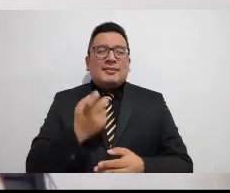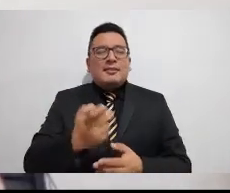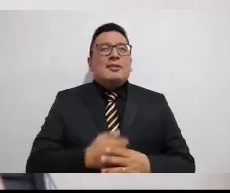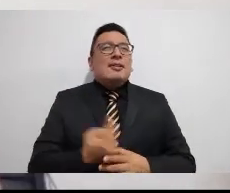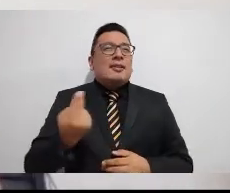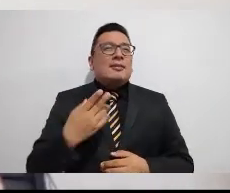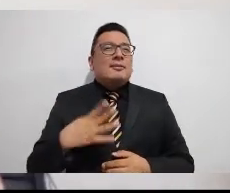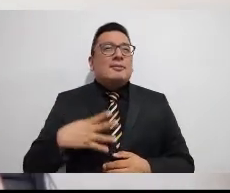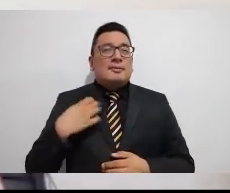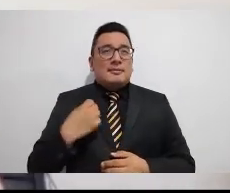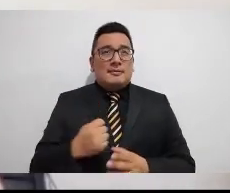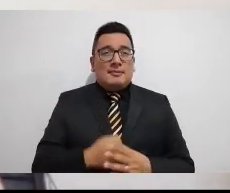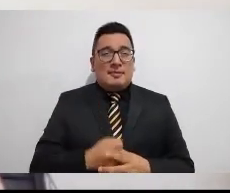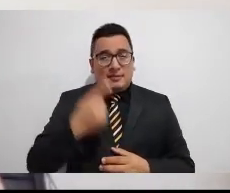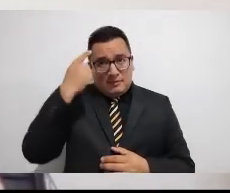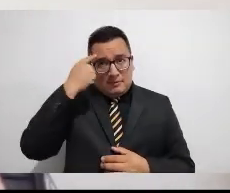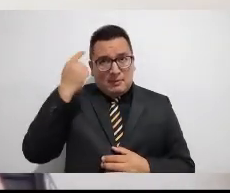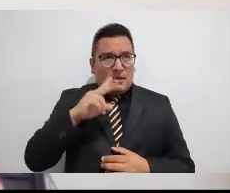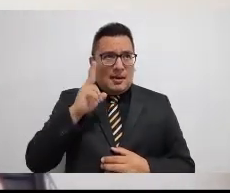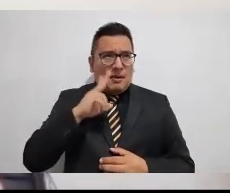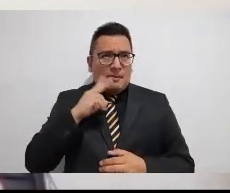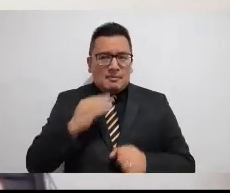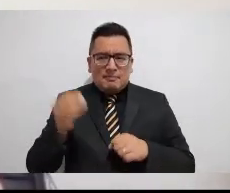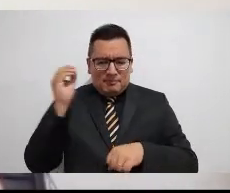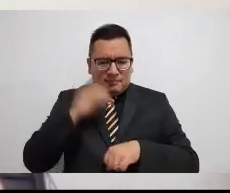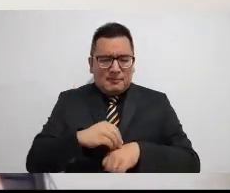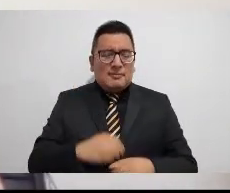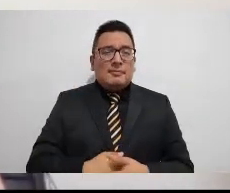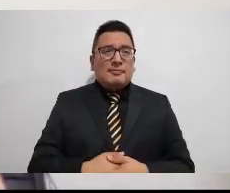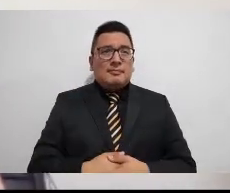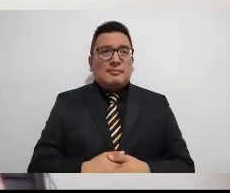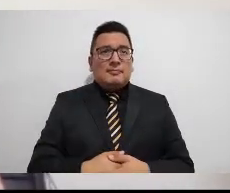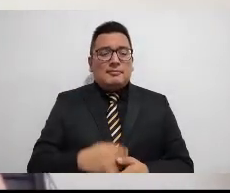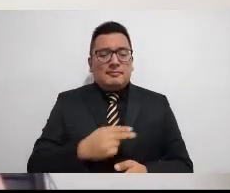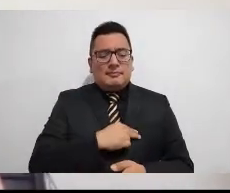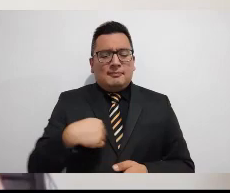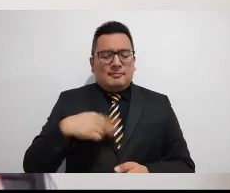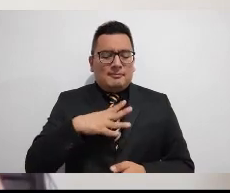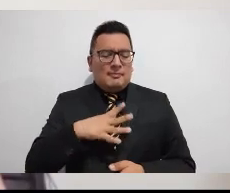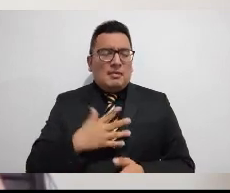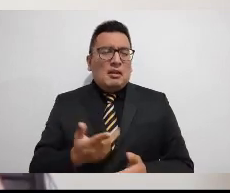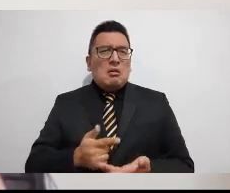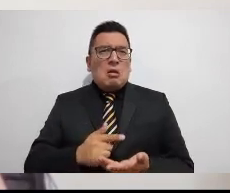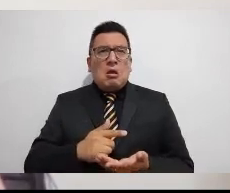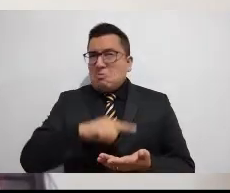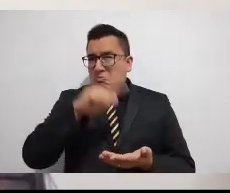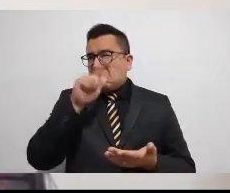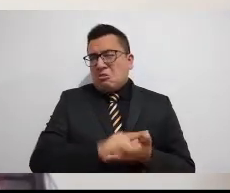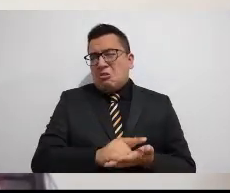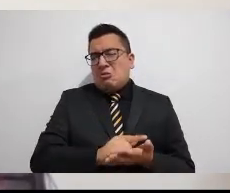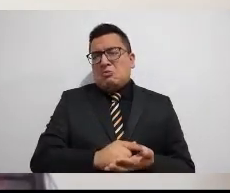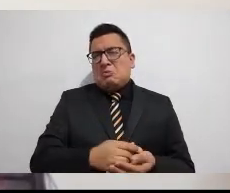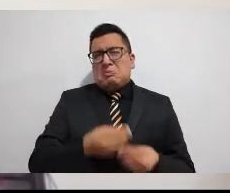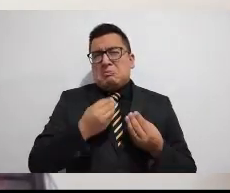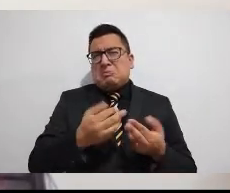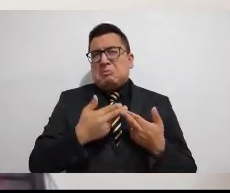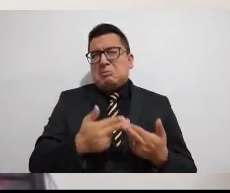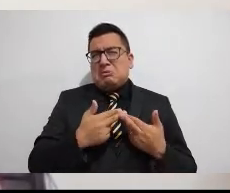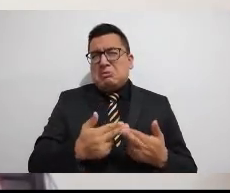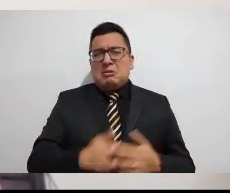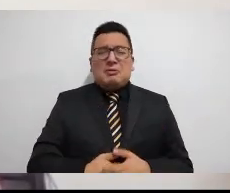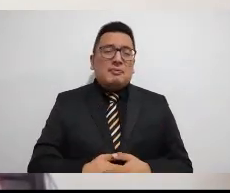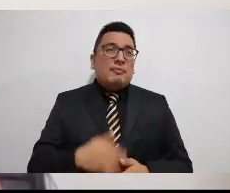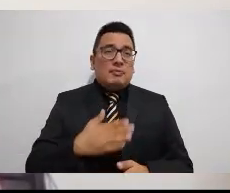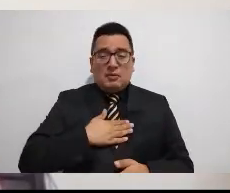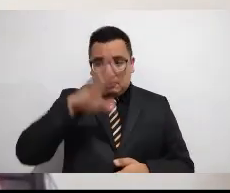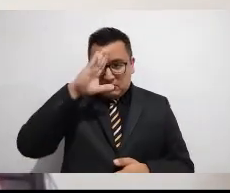el trabajo que hay que hacer, que tiene que ver con la implementación. Tenemos una normativa robusta. Yo creo que de las